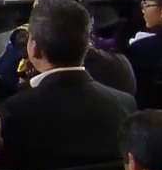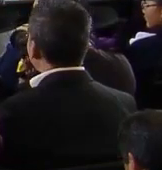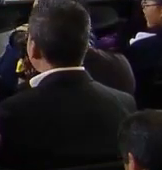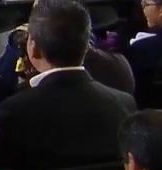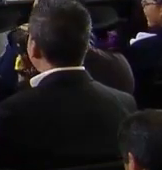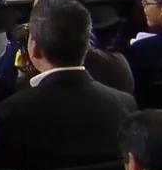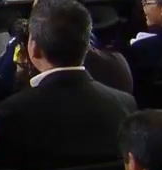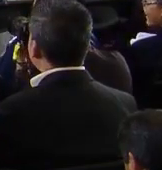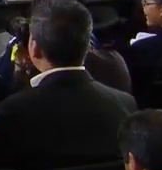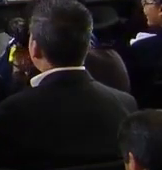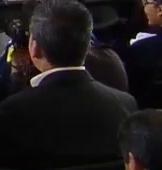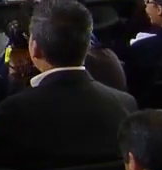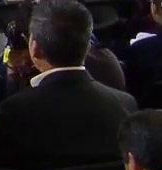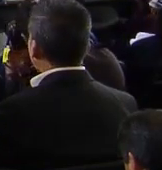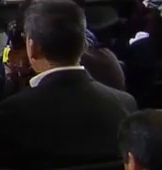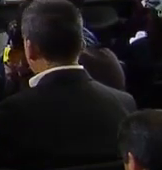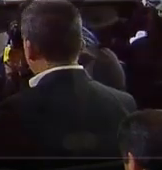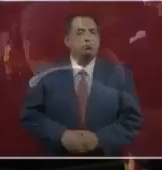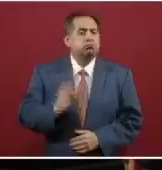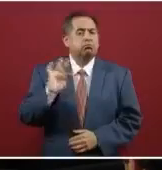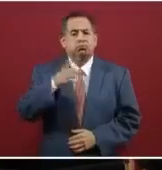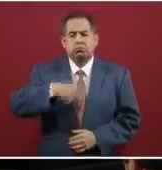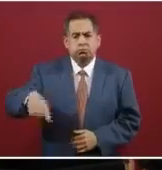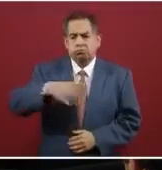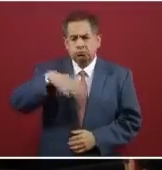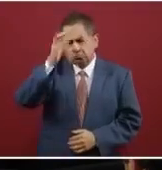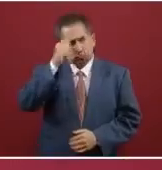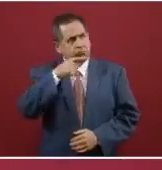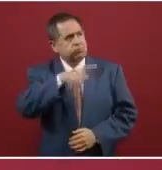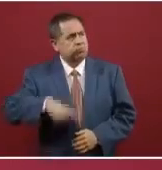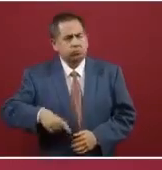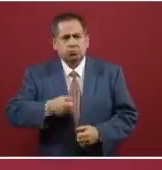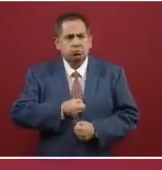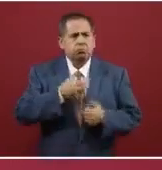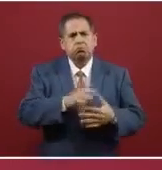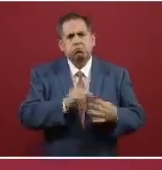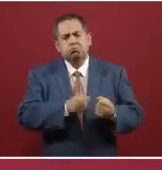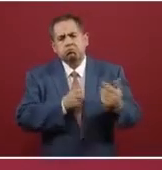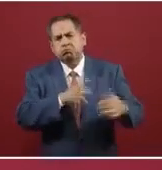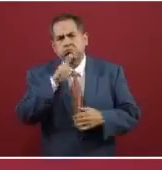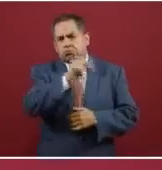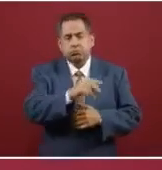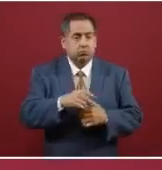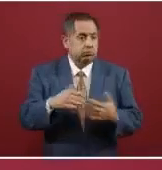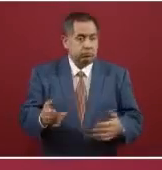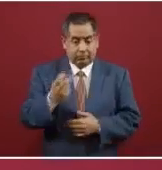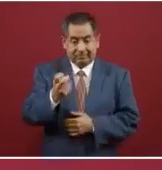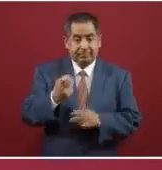y las inconformidades en contra del gobierno, como debe de ser. Así surge